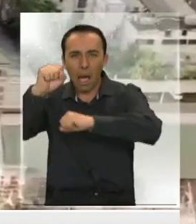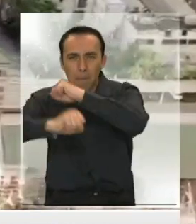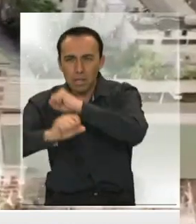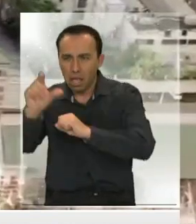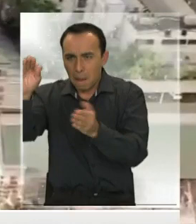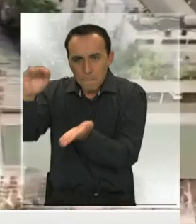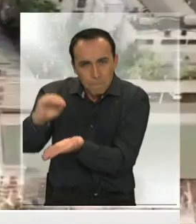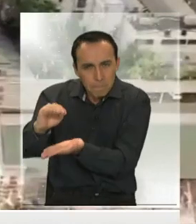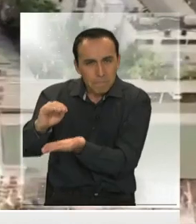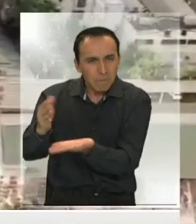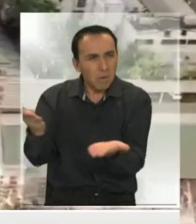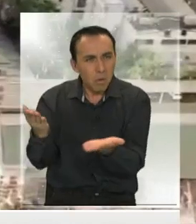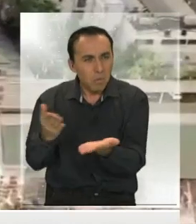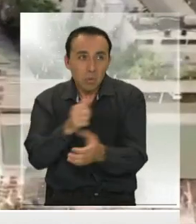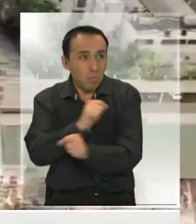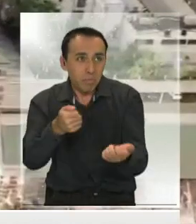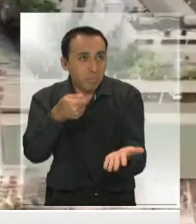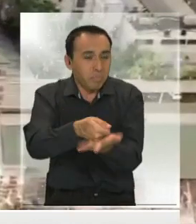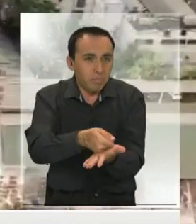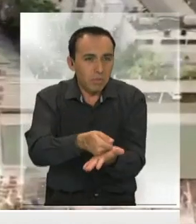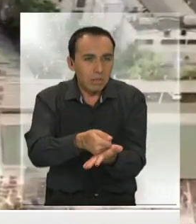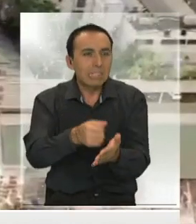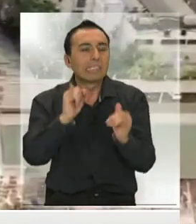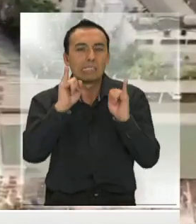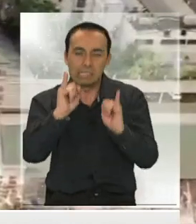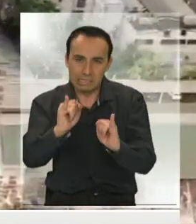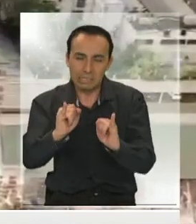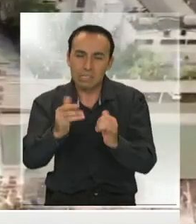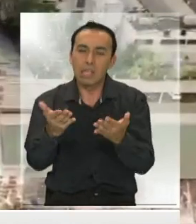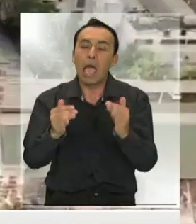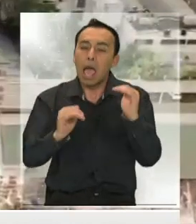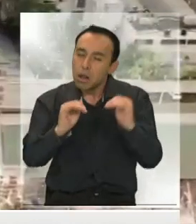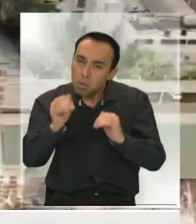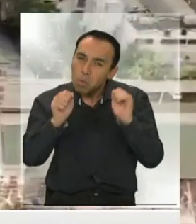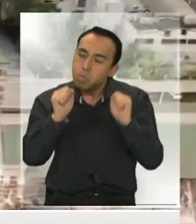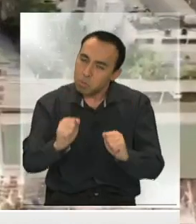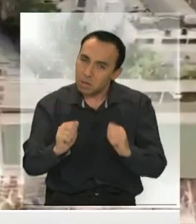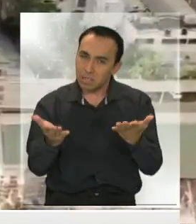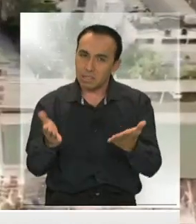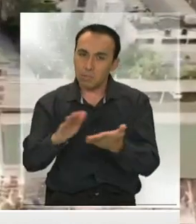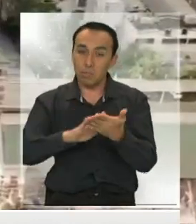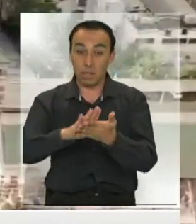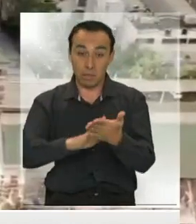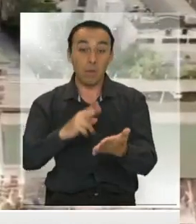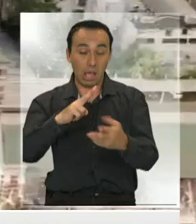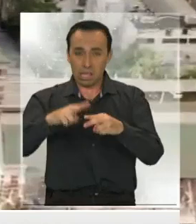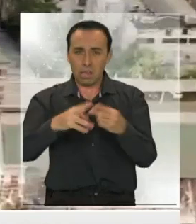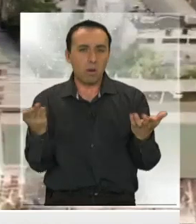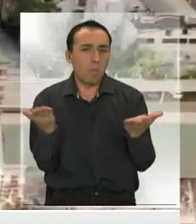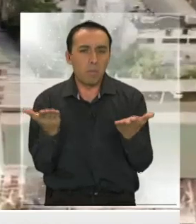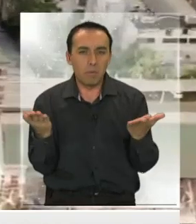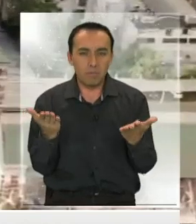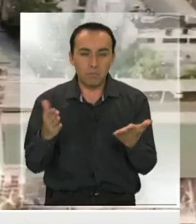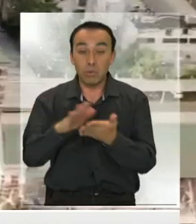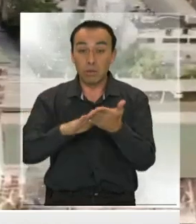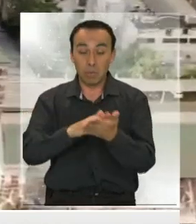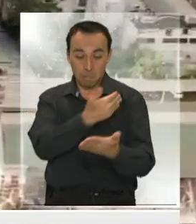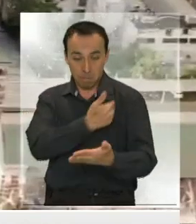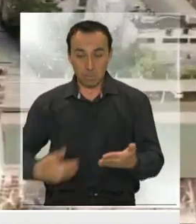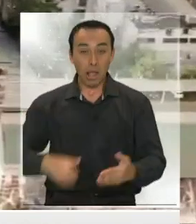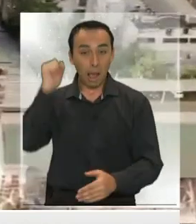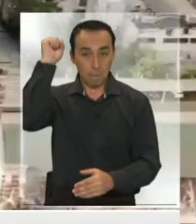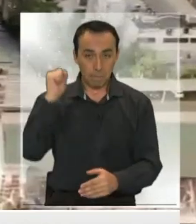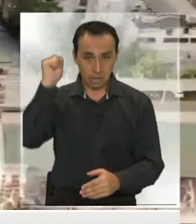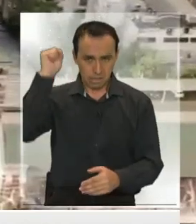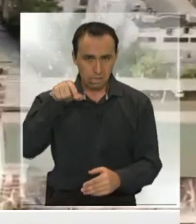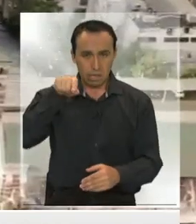no tiene mayor capacidad que pagar eso? Eventualmente, una cuestión que podría eventualmente ocurrir es que el presidente Sebastián Piñera, en alguno